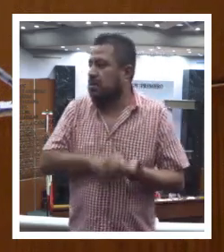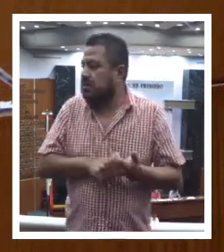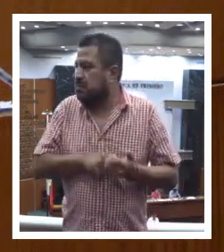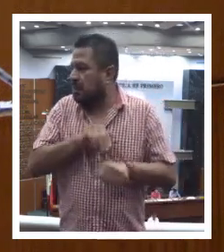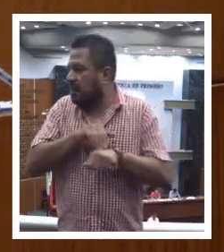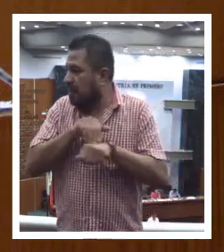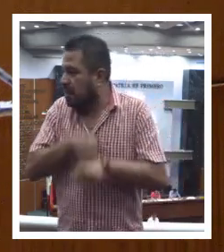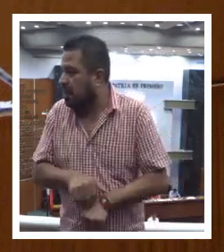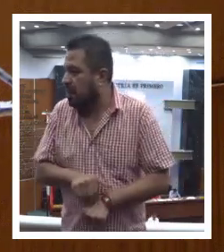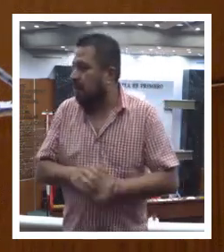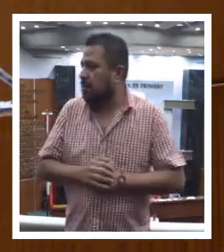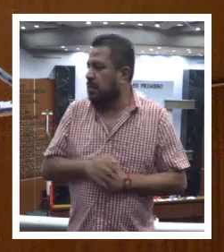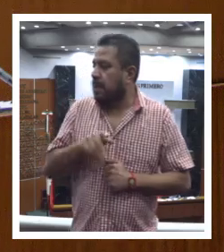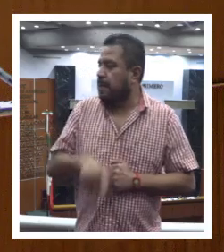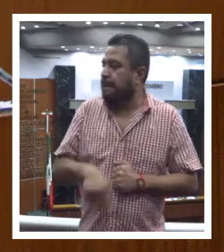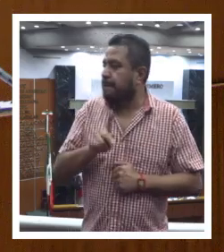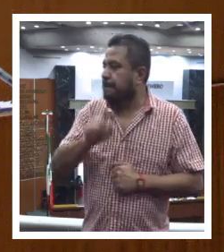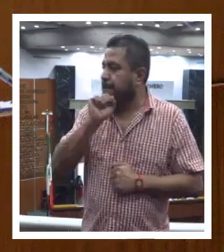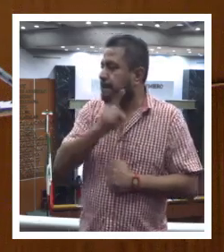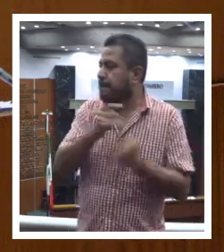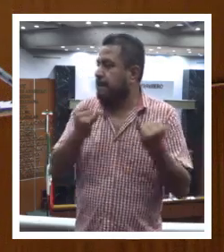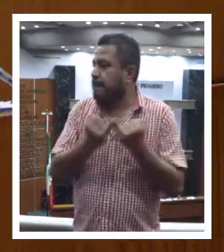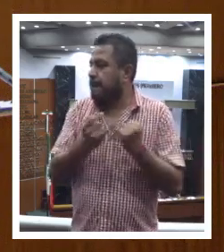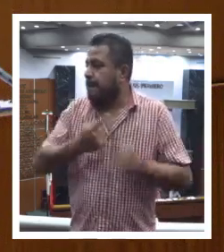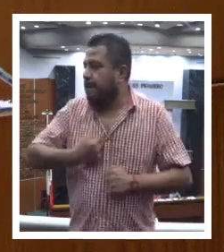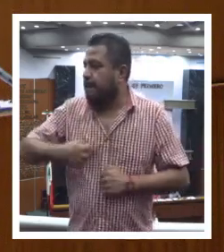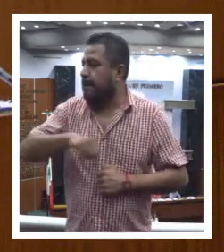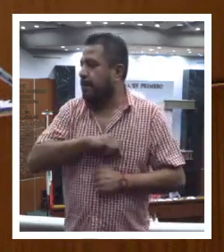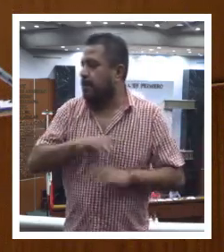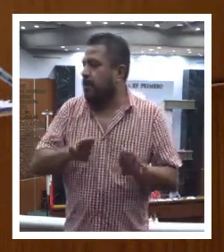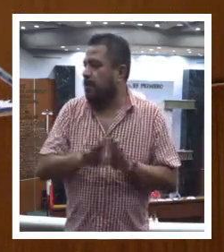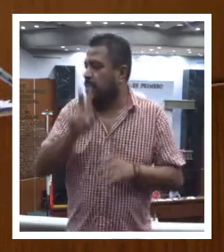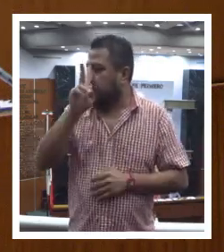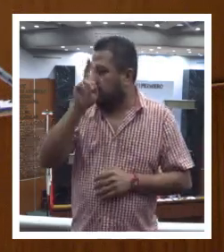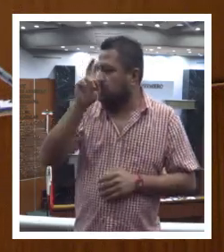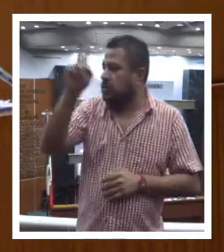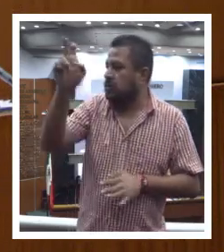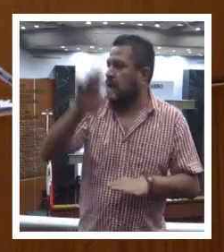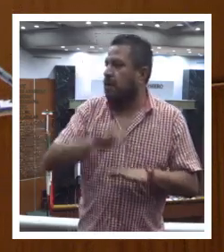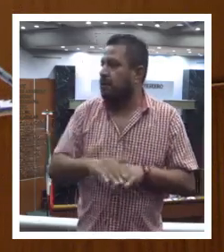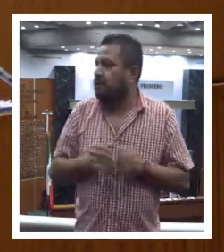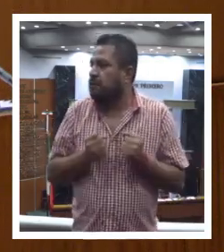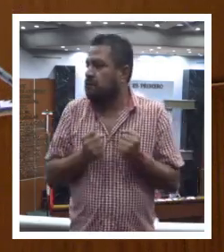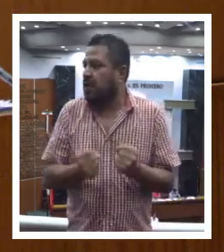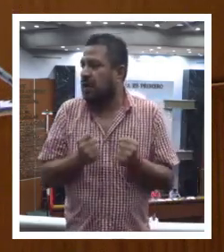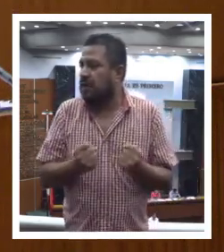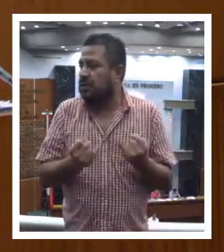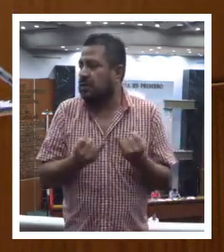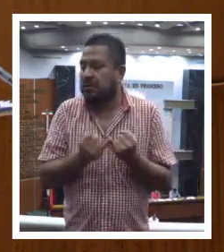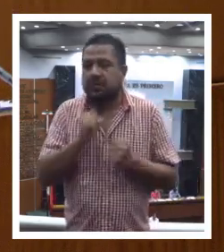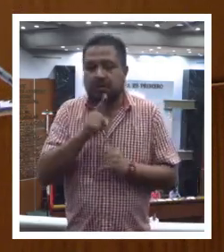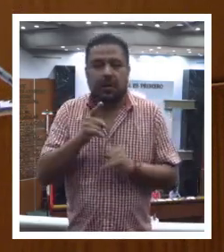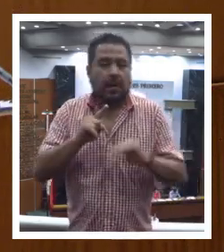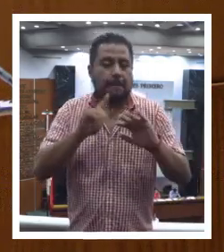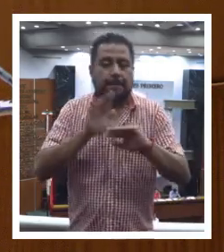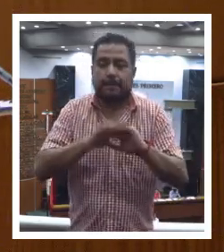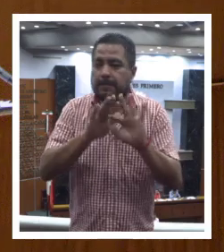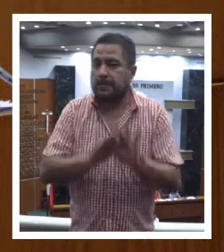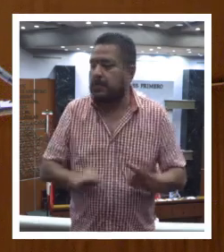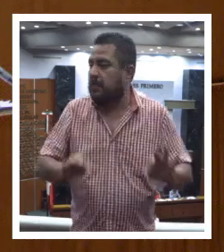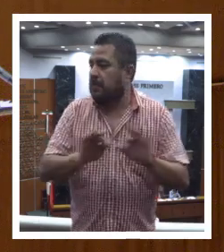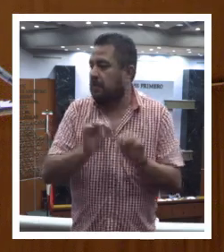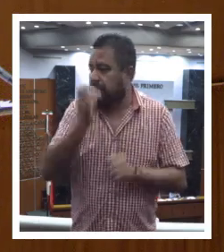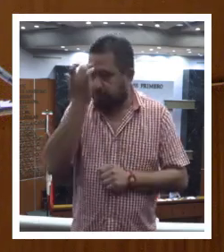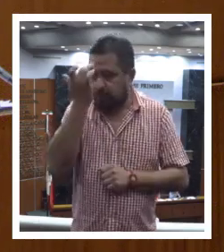indignación, pero también somos portadoras de la esperanza y de la fuerza. Es fundamental